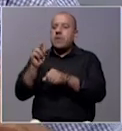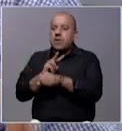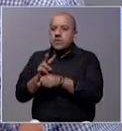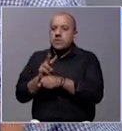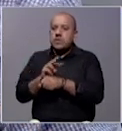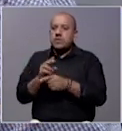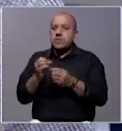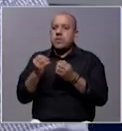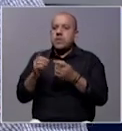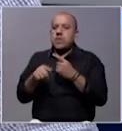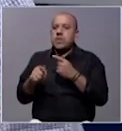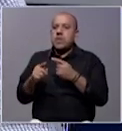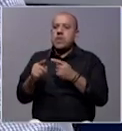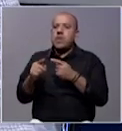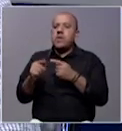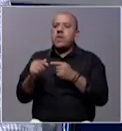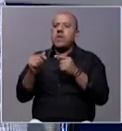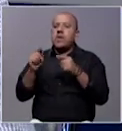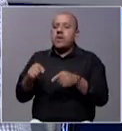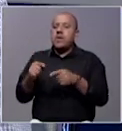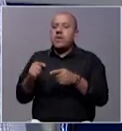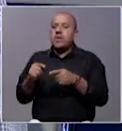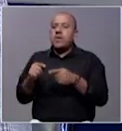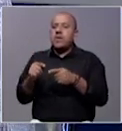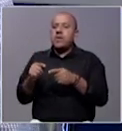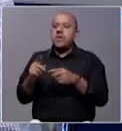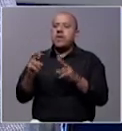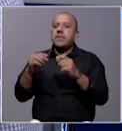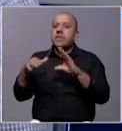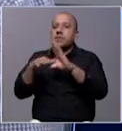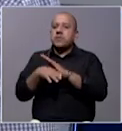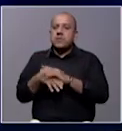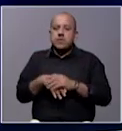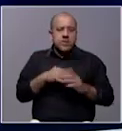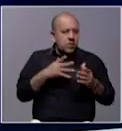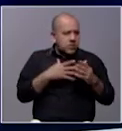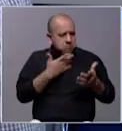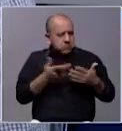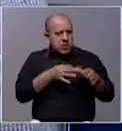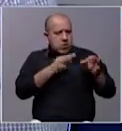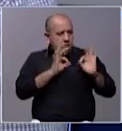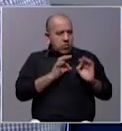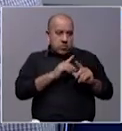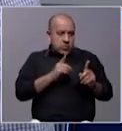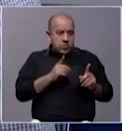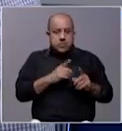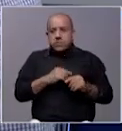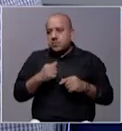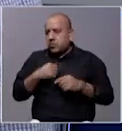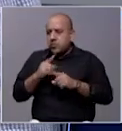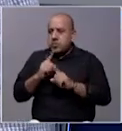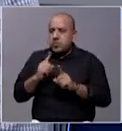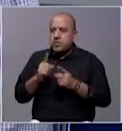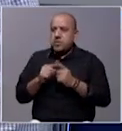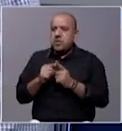porque no se ejerció la autoridad y yo diría que ahí es donde están las las coincidencias o gente no te genera comodidad no en absoluto porque repito acá